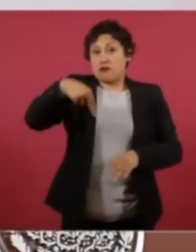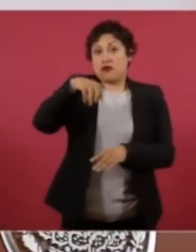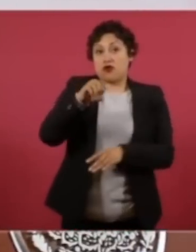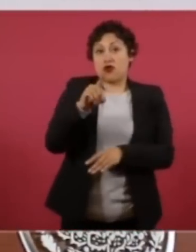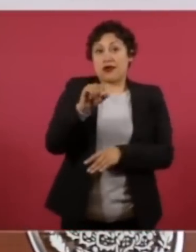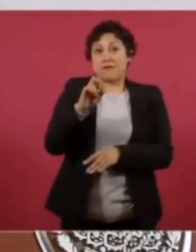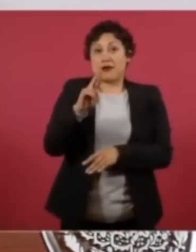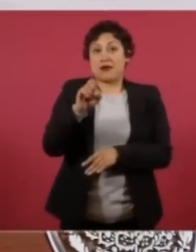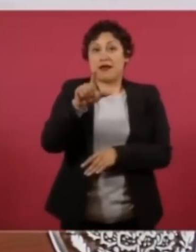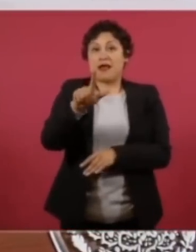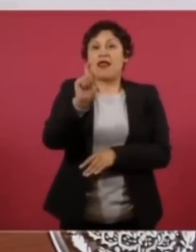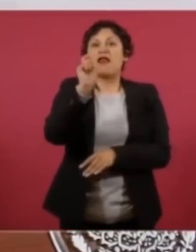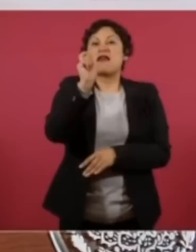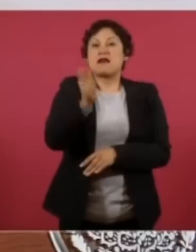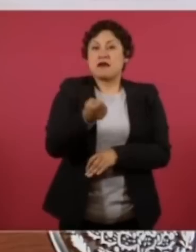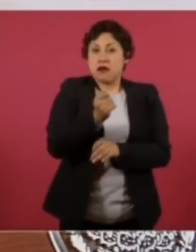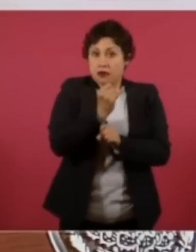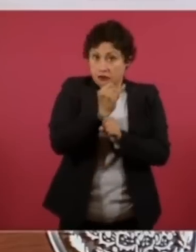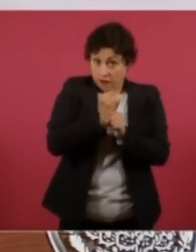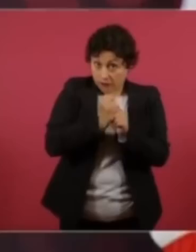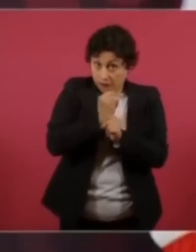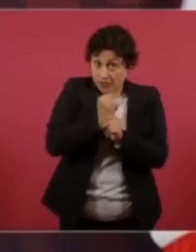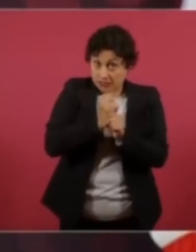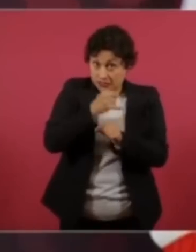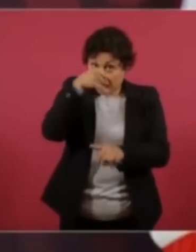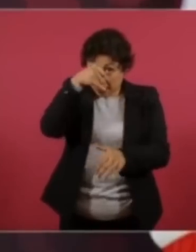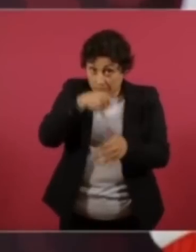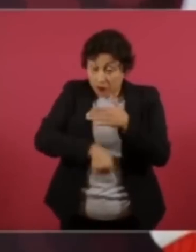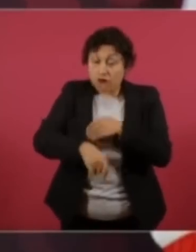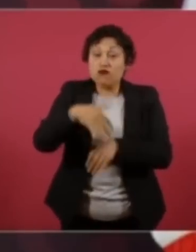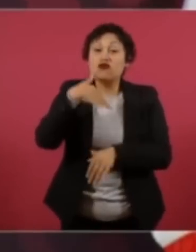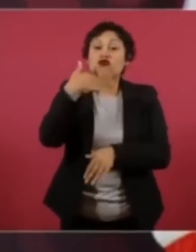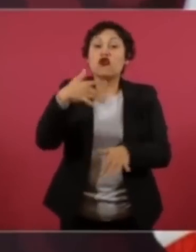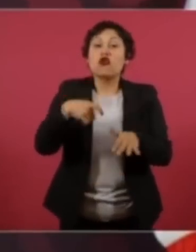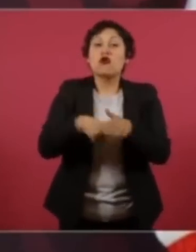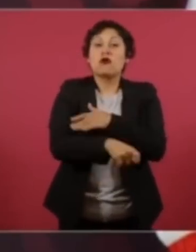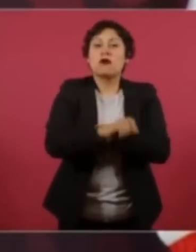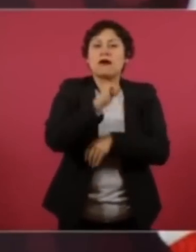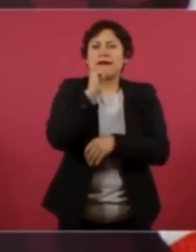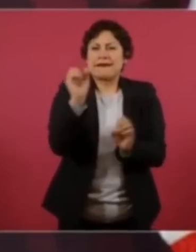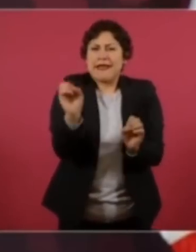de México, que era la corrupción.